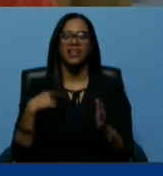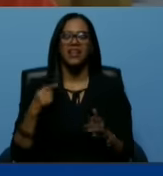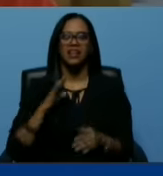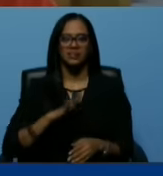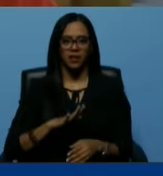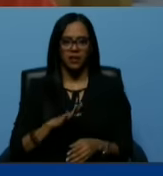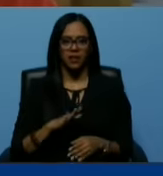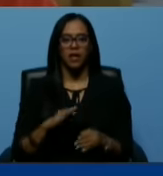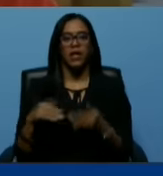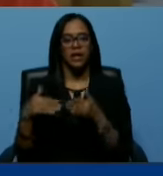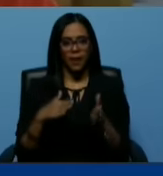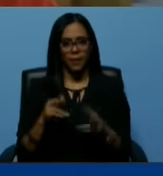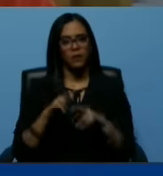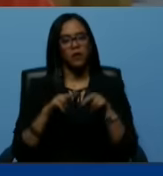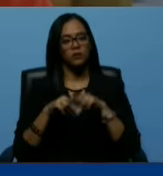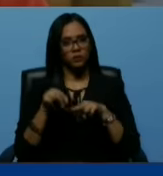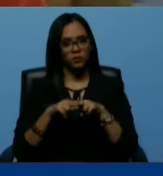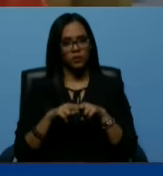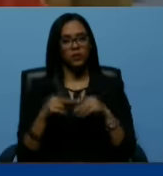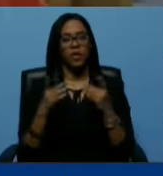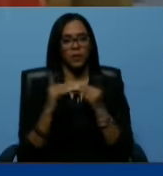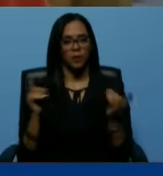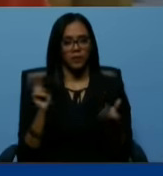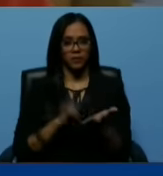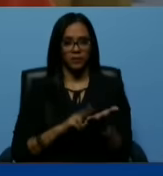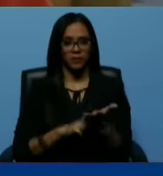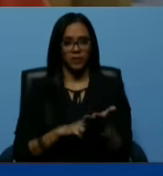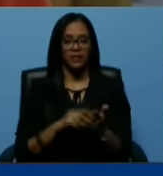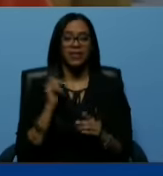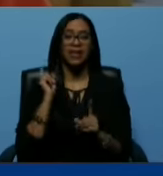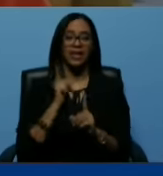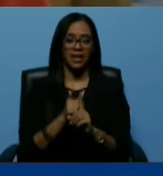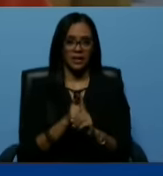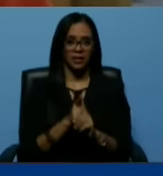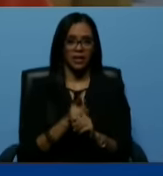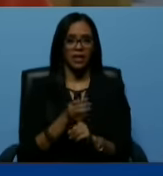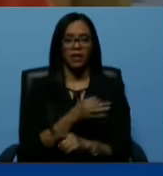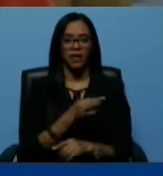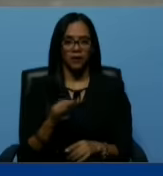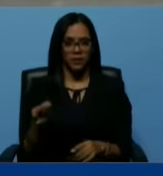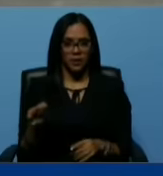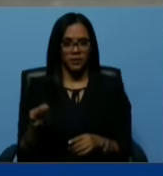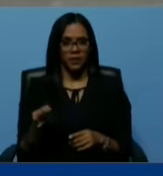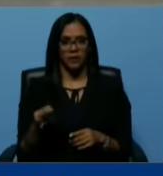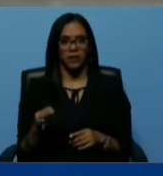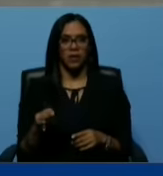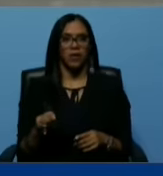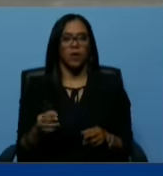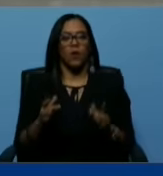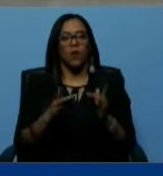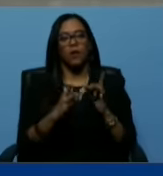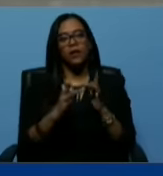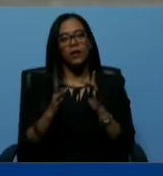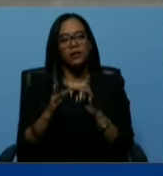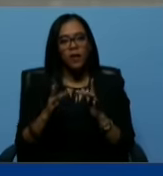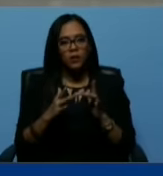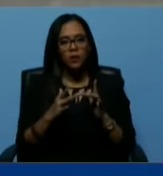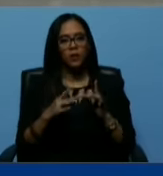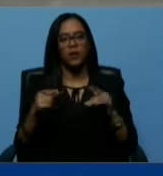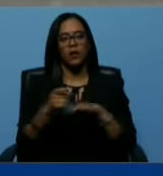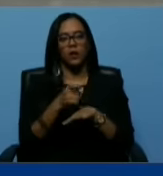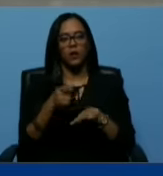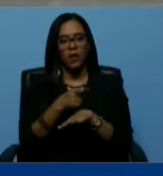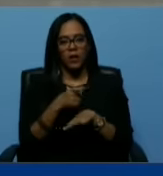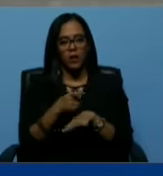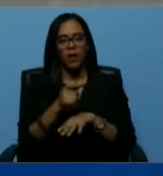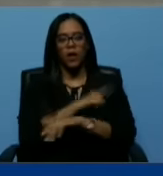La construcción de la democracia verdadera, directa y eficiente, conectado el gobierno,